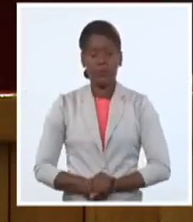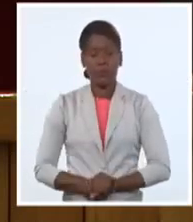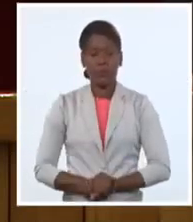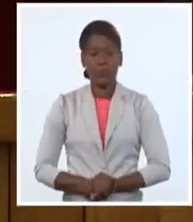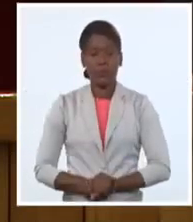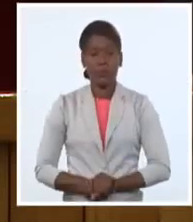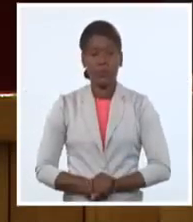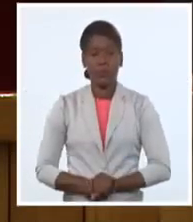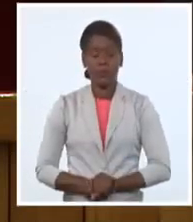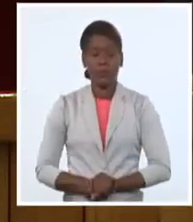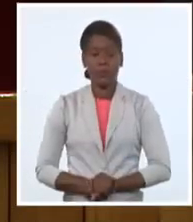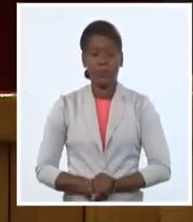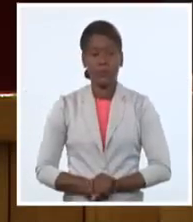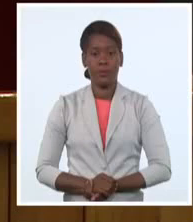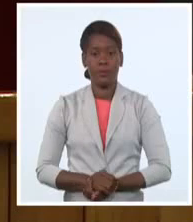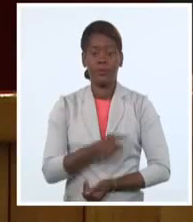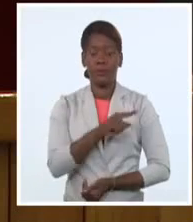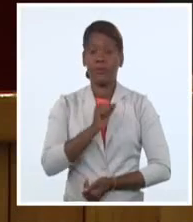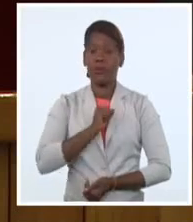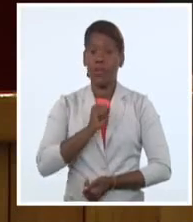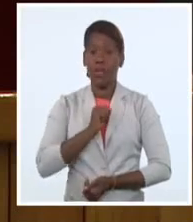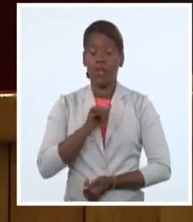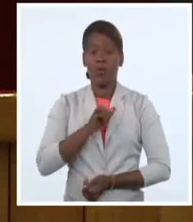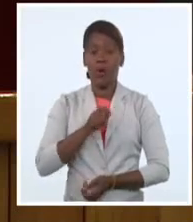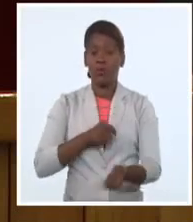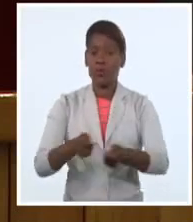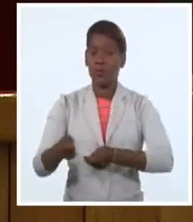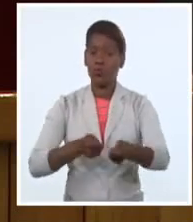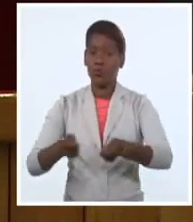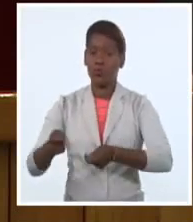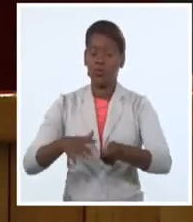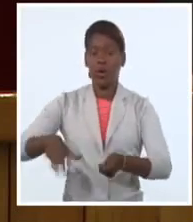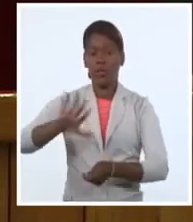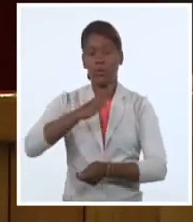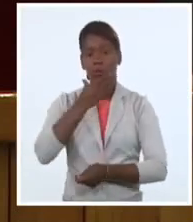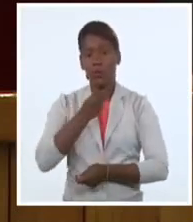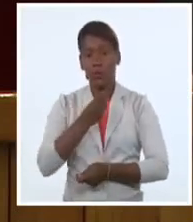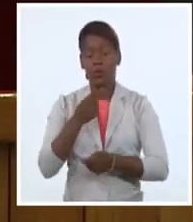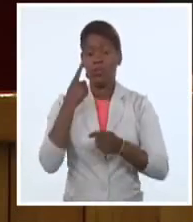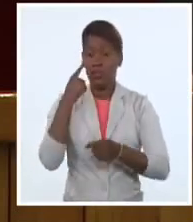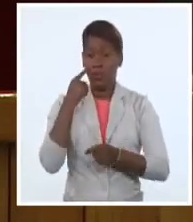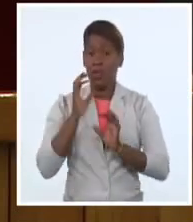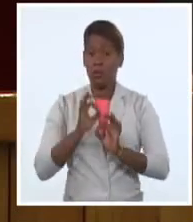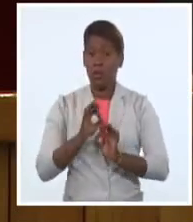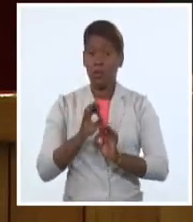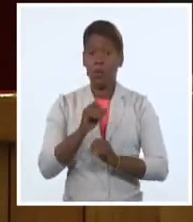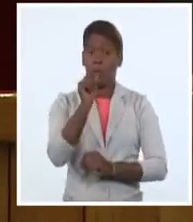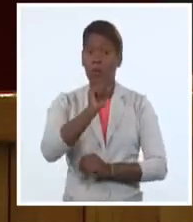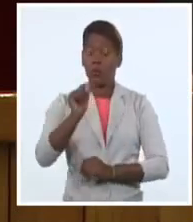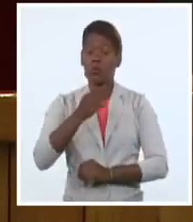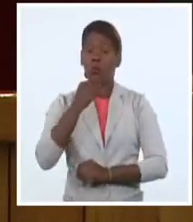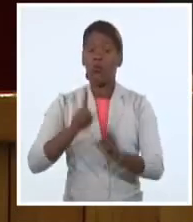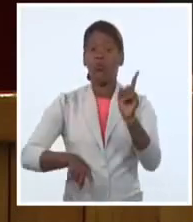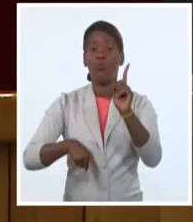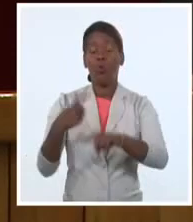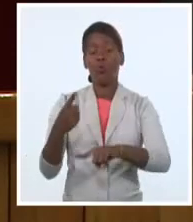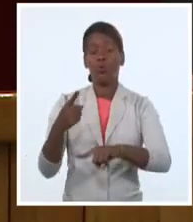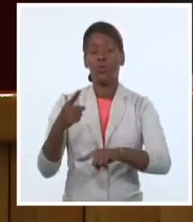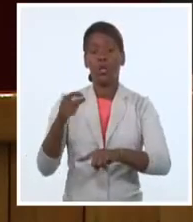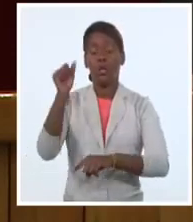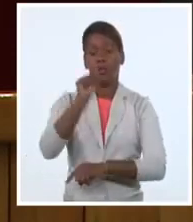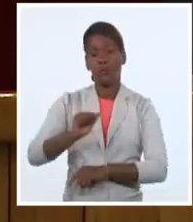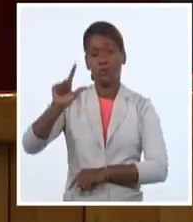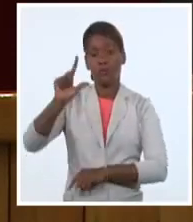la desmoralización, a la rendición. Por eso el mensaje de odio hacia los comunistas, el énfasis antisocialista,